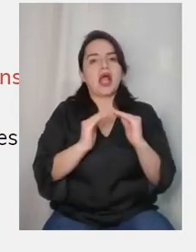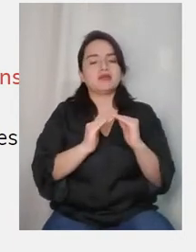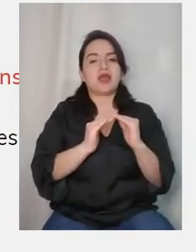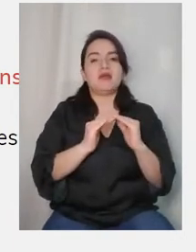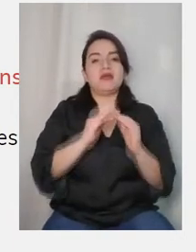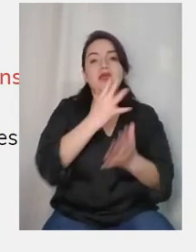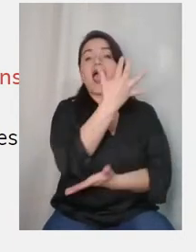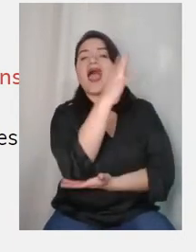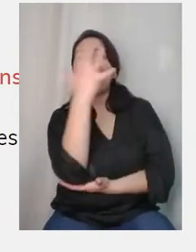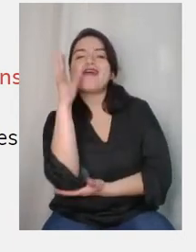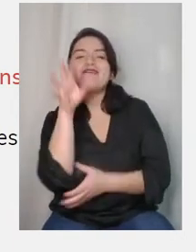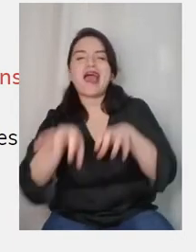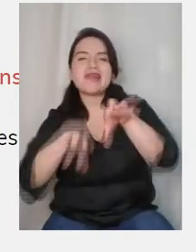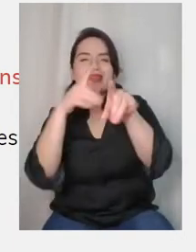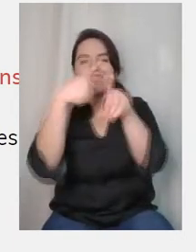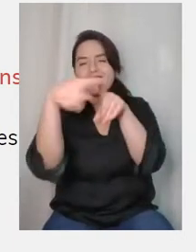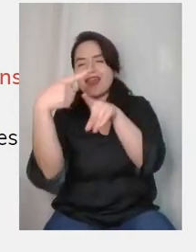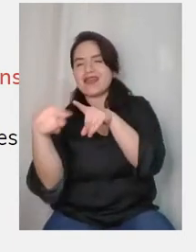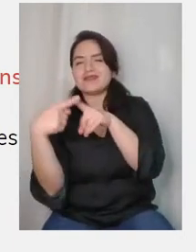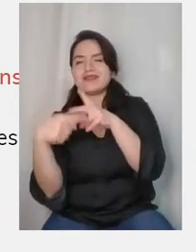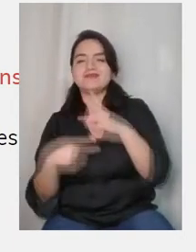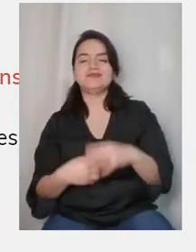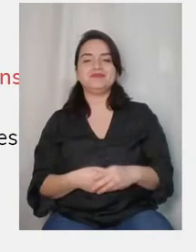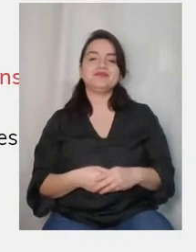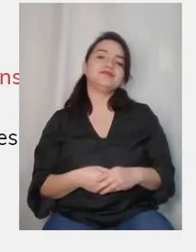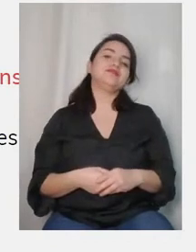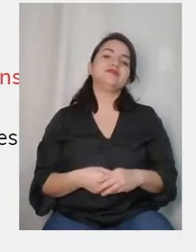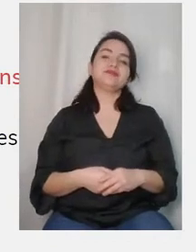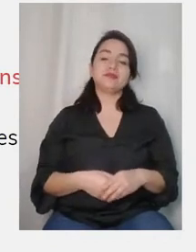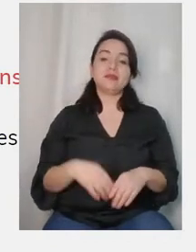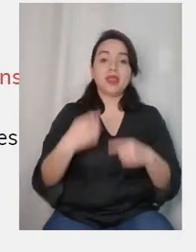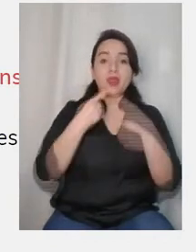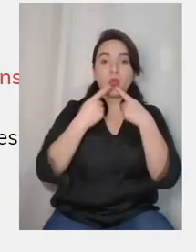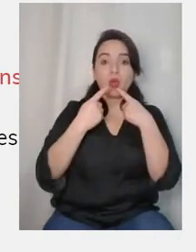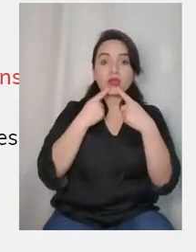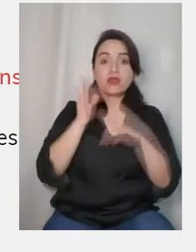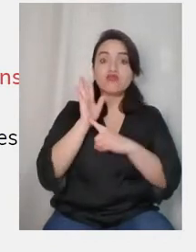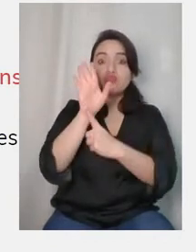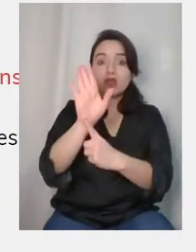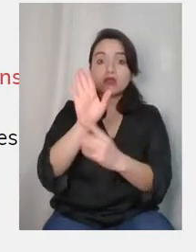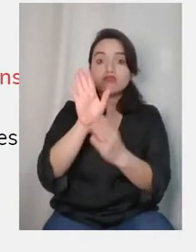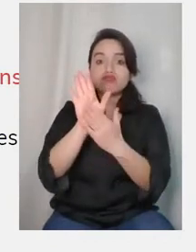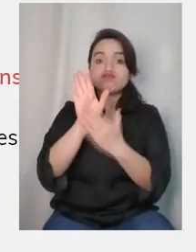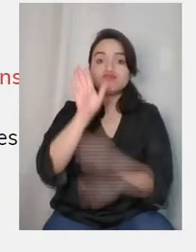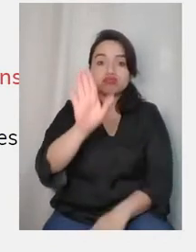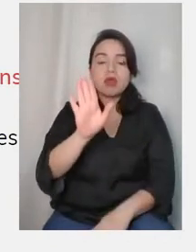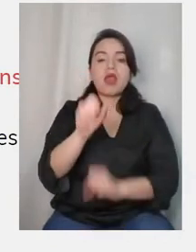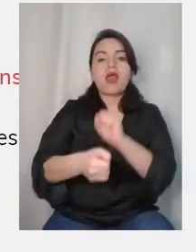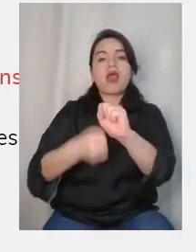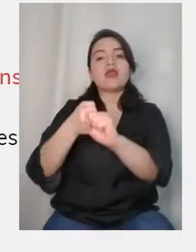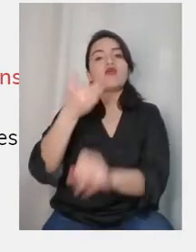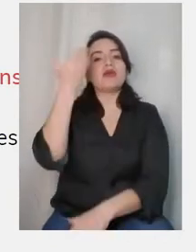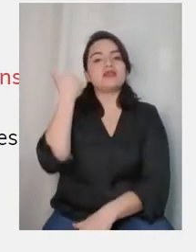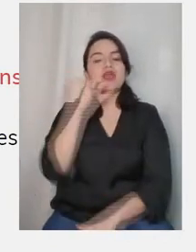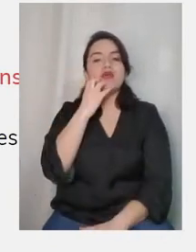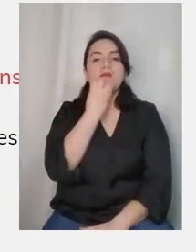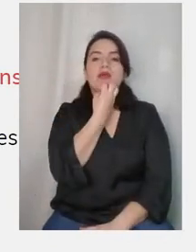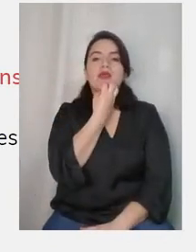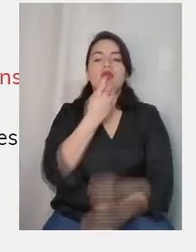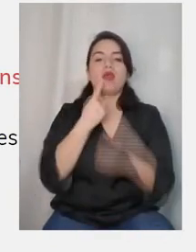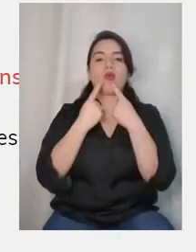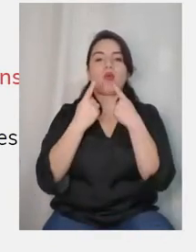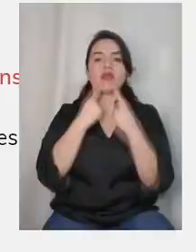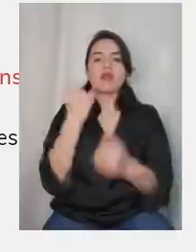lo cual se ha reflejado en distintas encuestas. El año pasado, en mayo, la encuesta de la Universidad del Desarrollo de